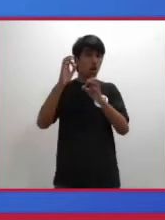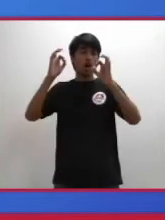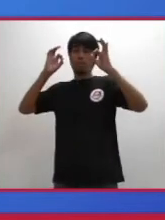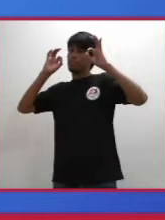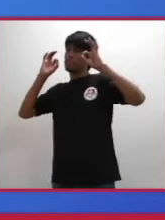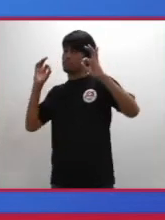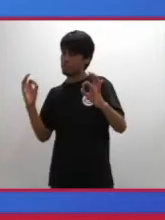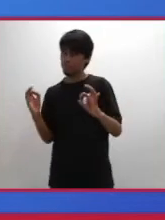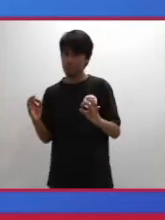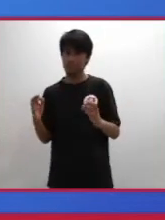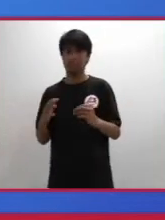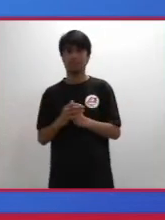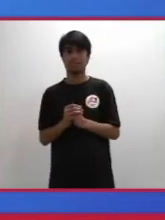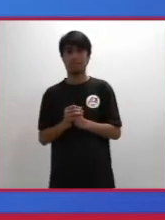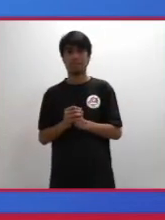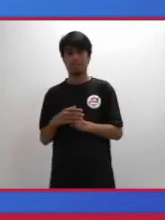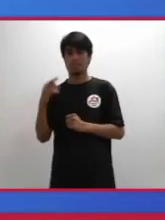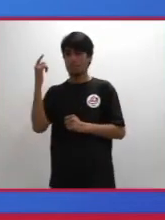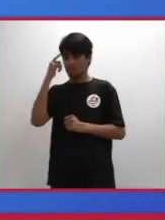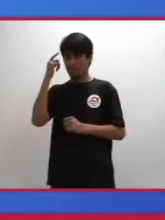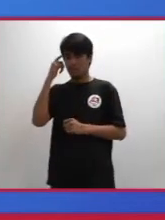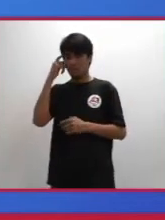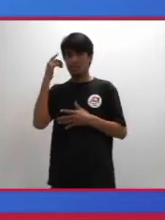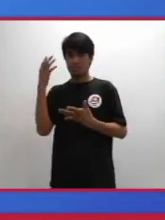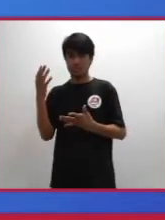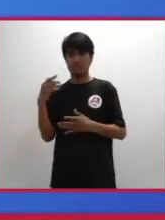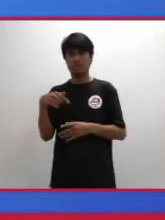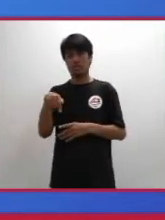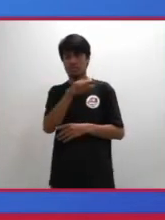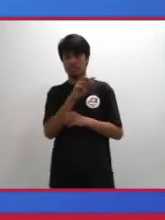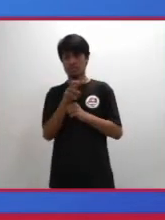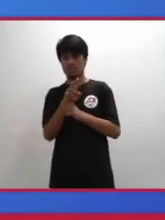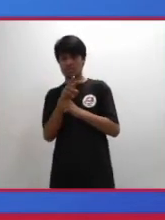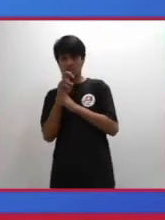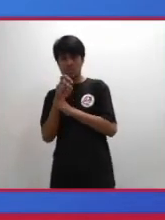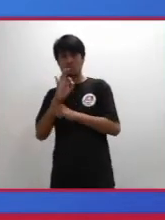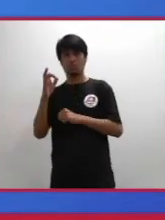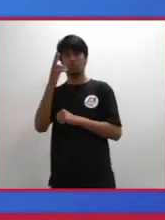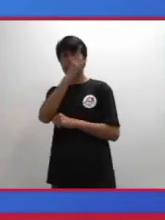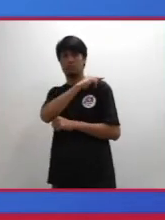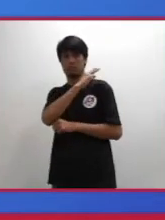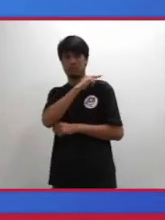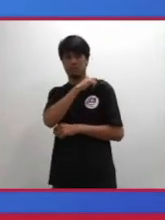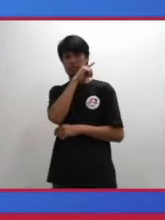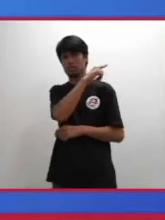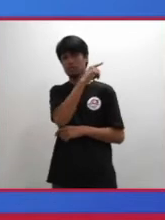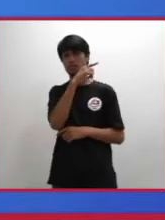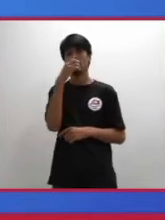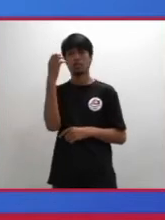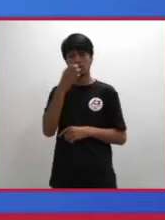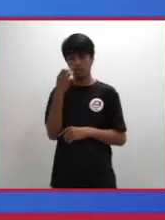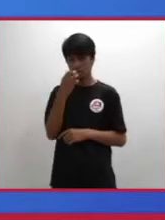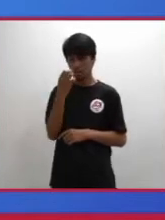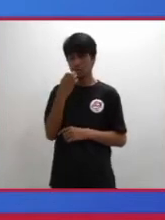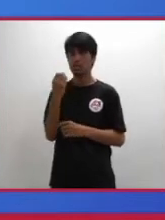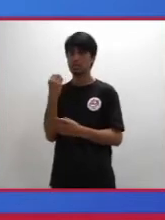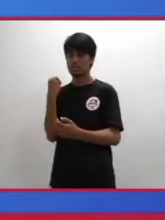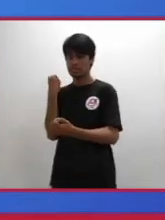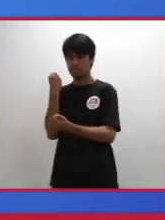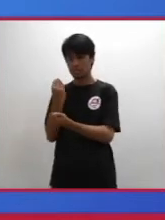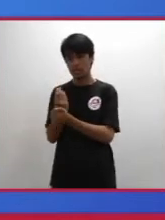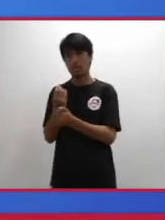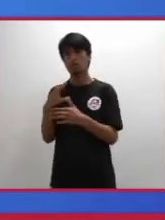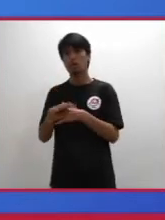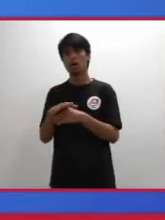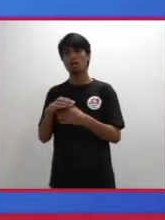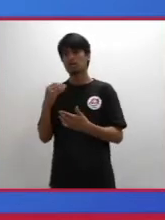Entonces, tenemos que saber que los consultores o los encargados, los fiscalizadores de obra estén en